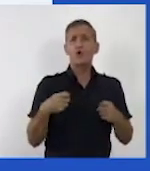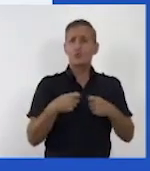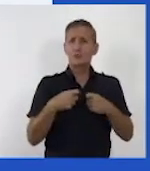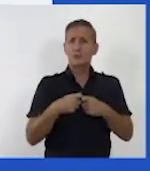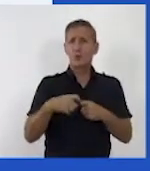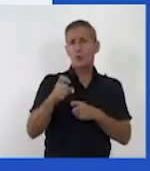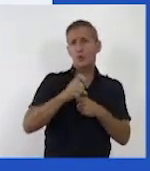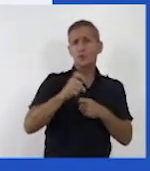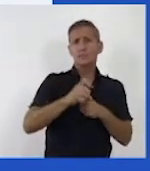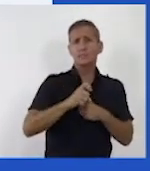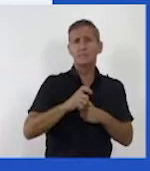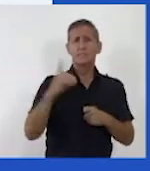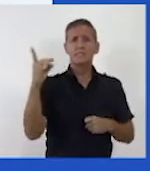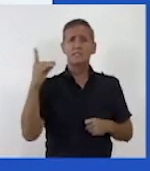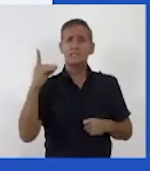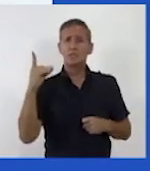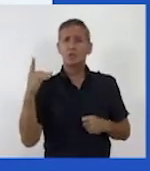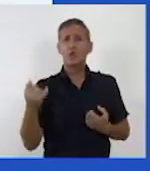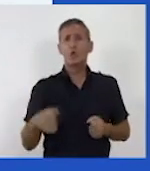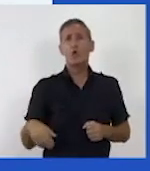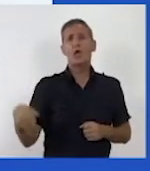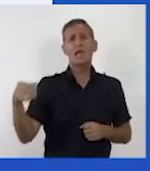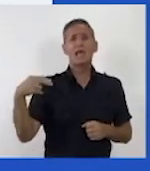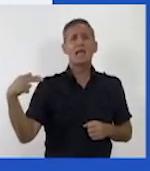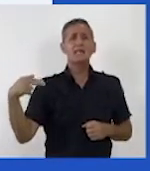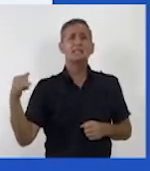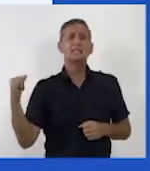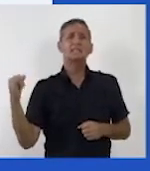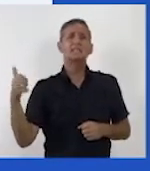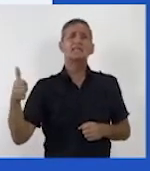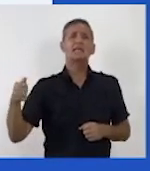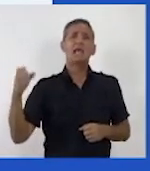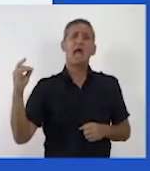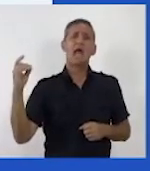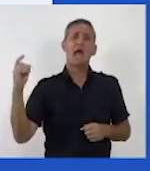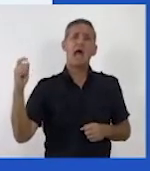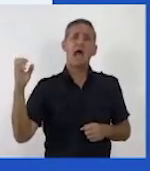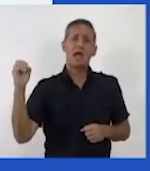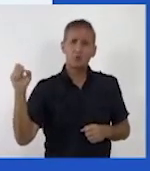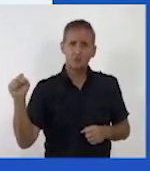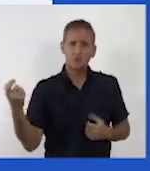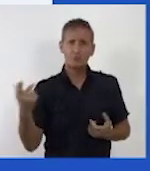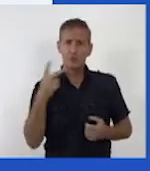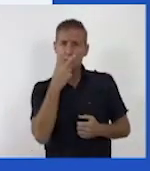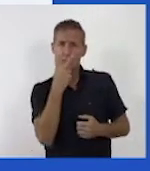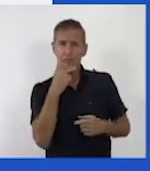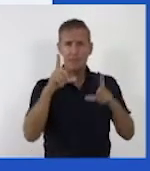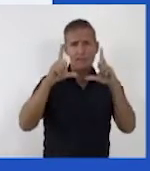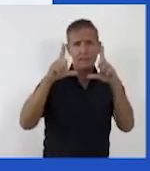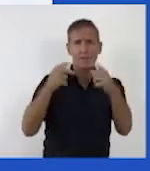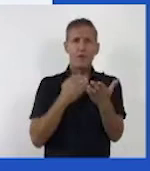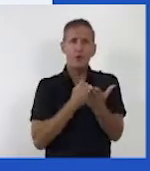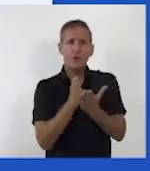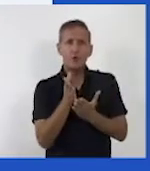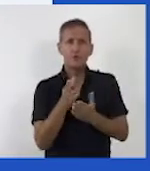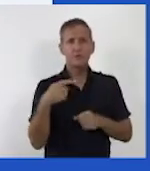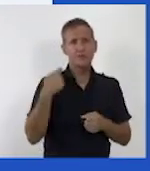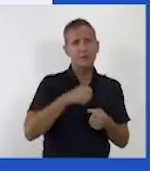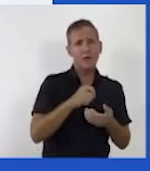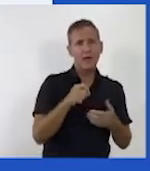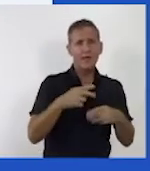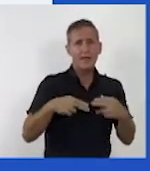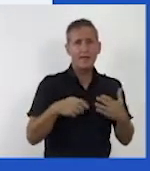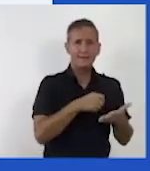antónimos diptongos datos y además observen ahí en pantalla van a continuar redactando